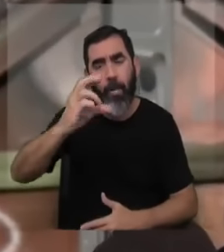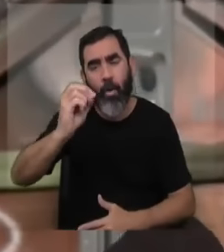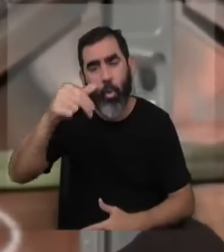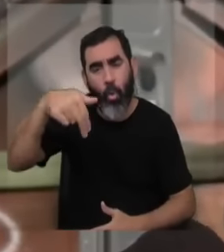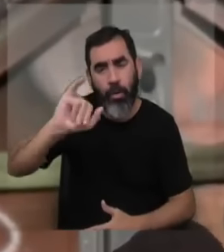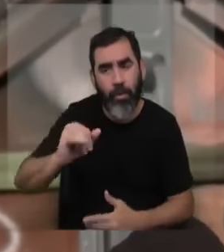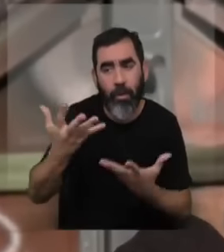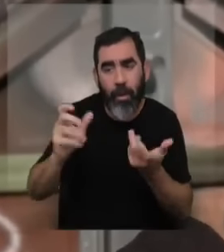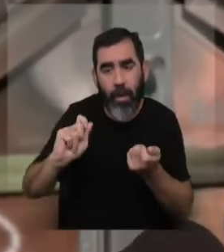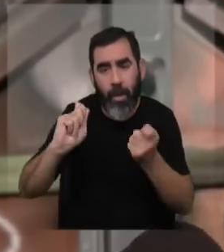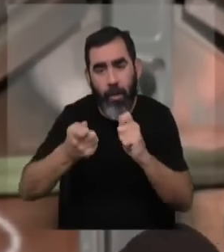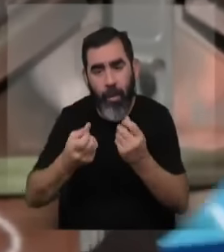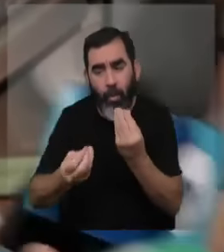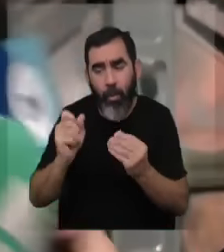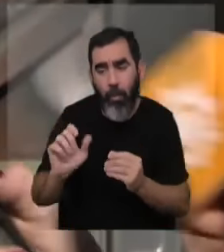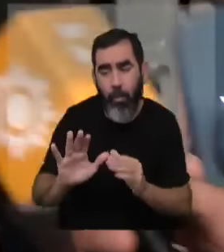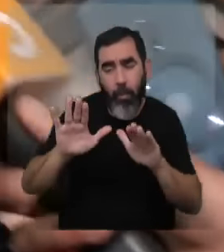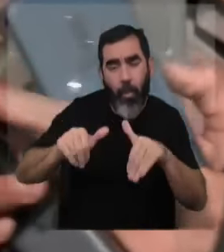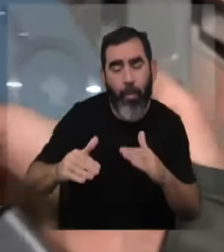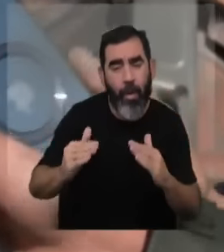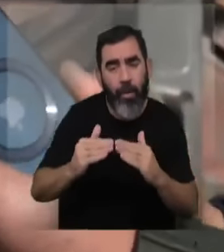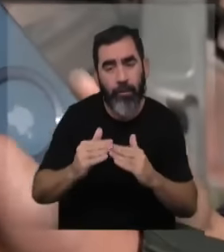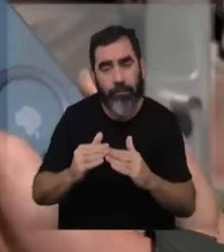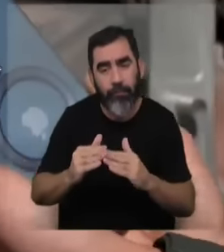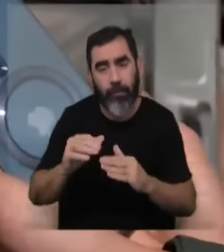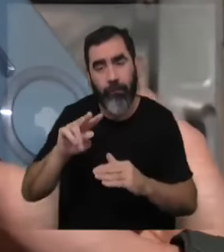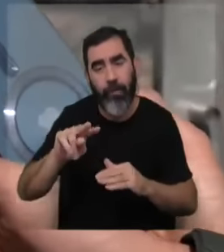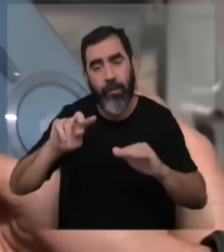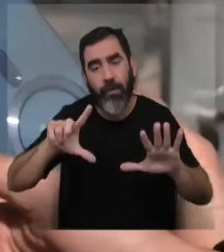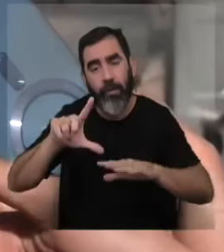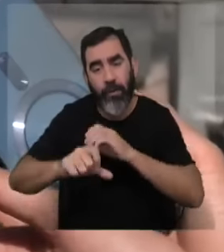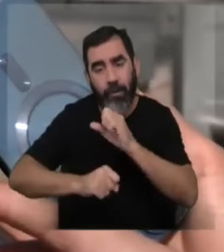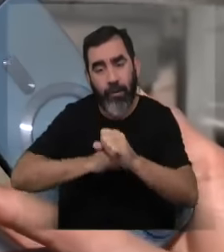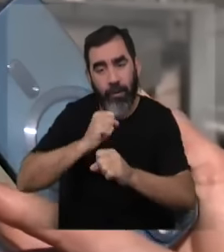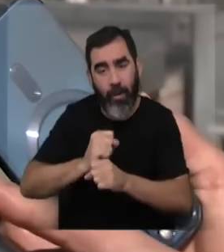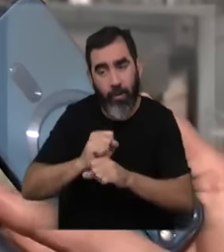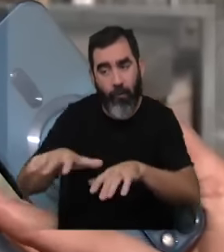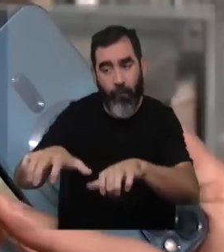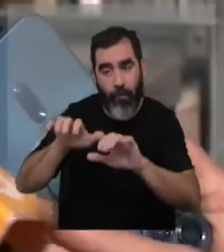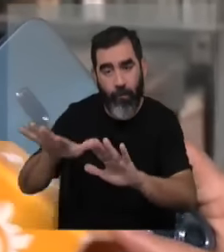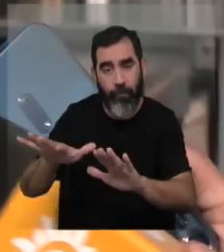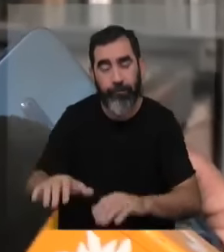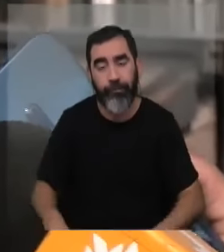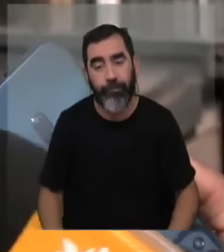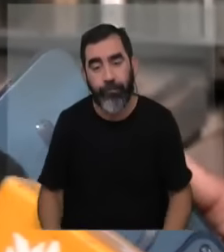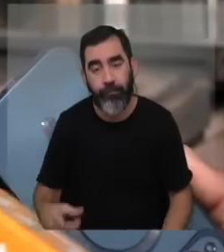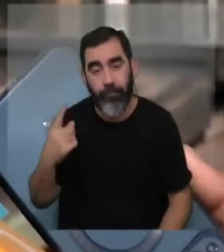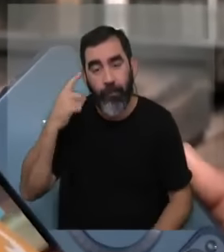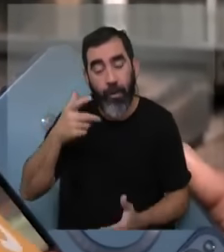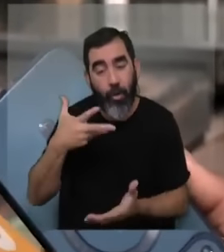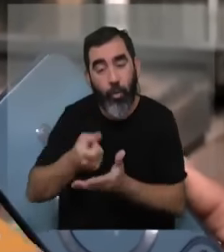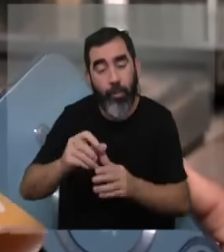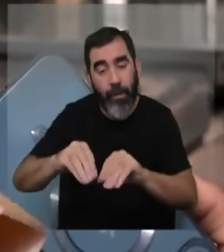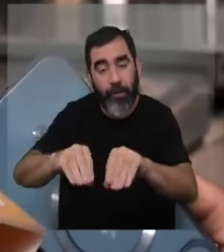pues estabas en un asentamiento tener tu propia casa eh hace 27 años y la idea com era comprar un